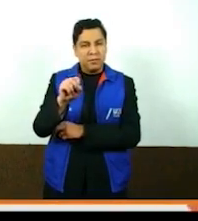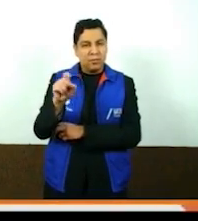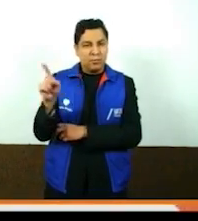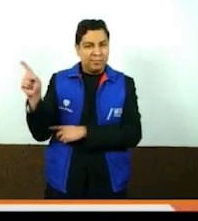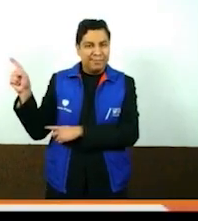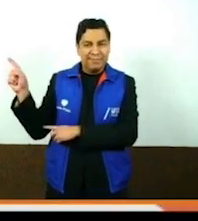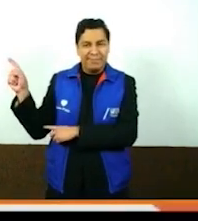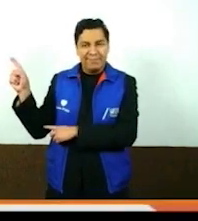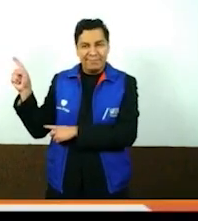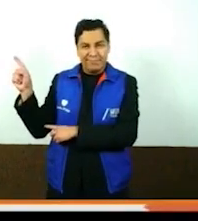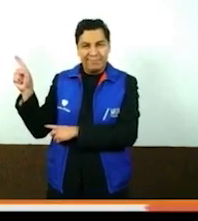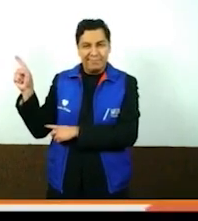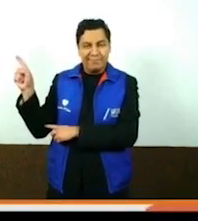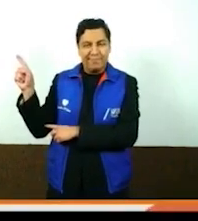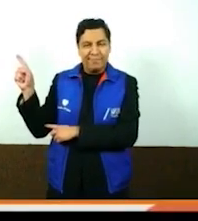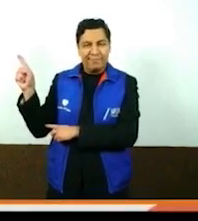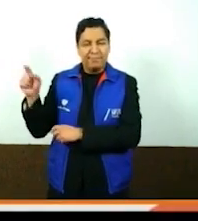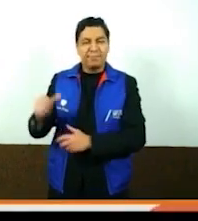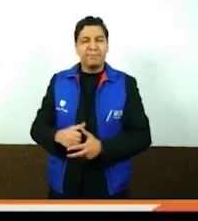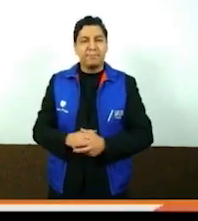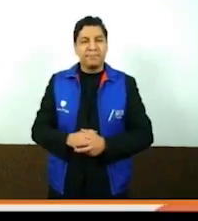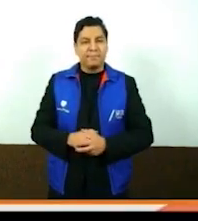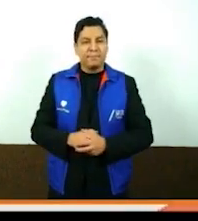Francisco Espinosa Bracamonte.